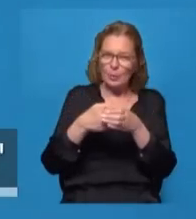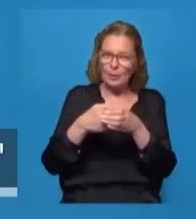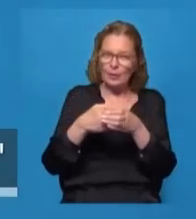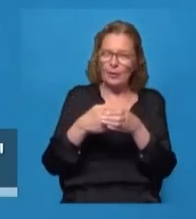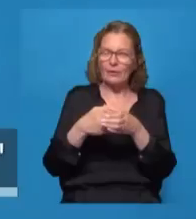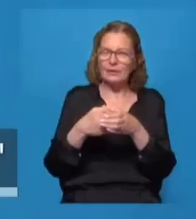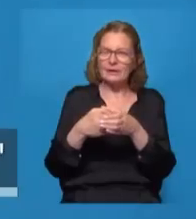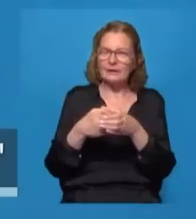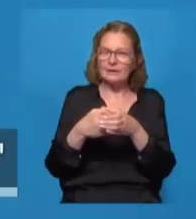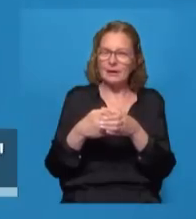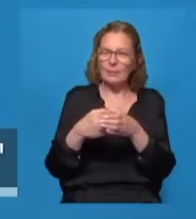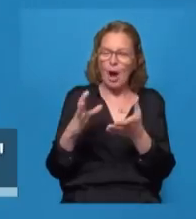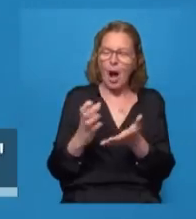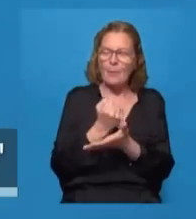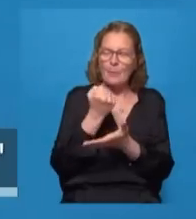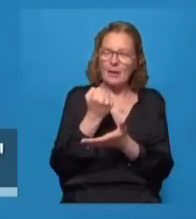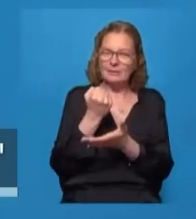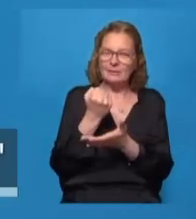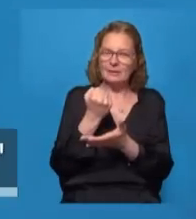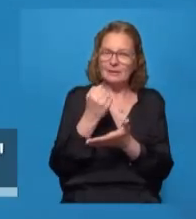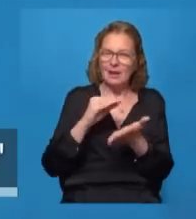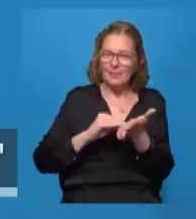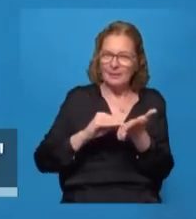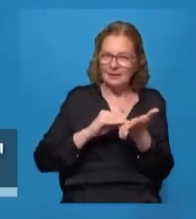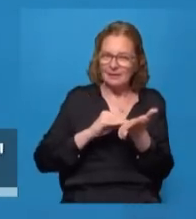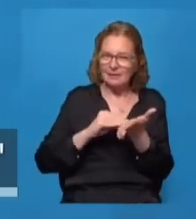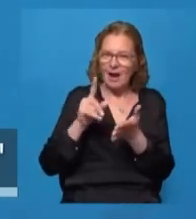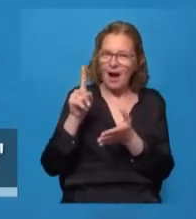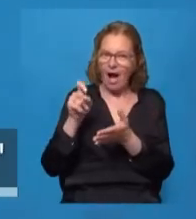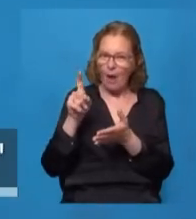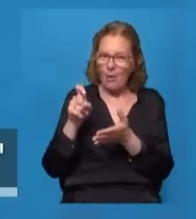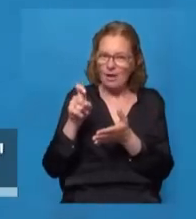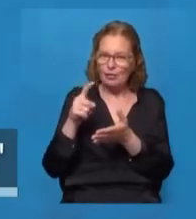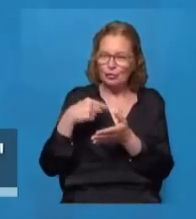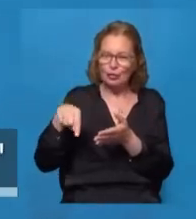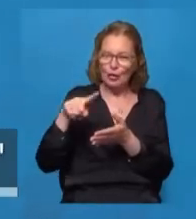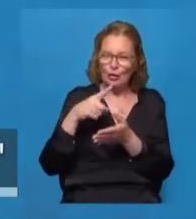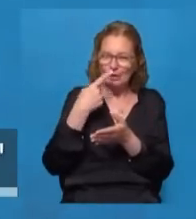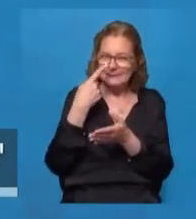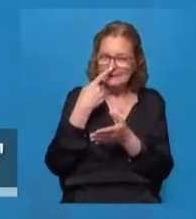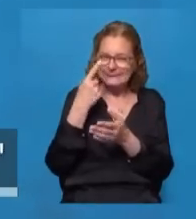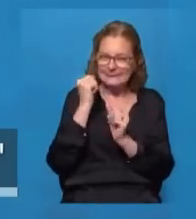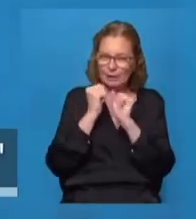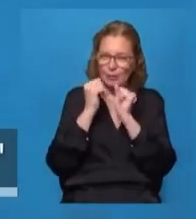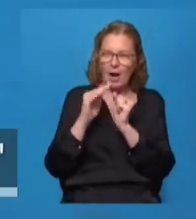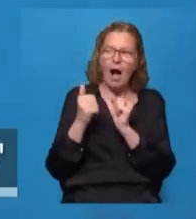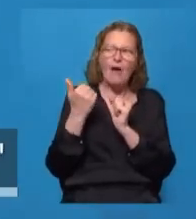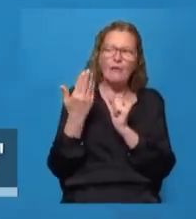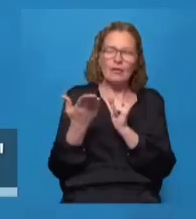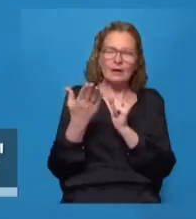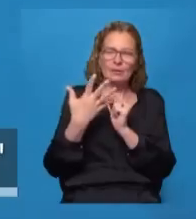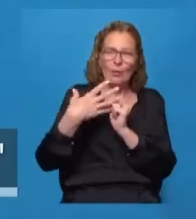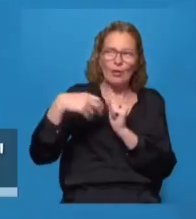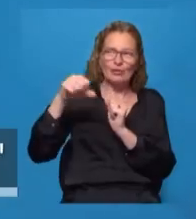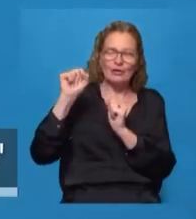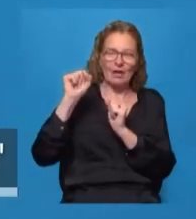de apropiarse y y administrar ese recurso los intereses económicos externos se están llevando